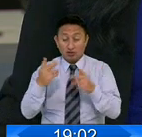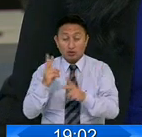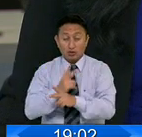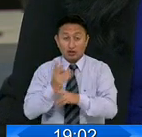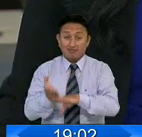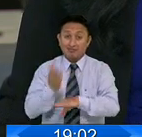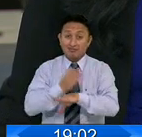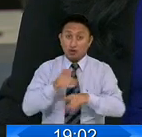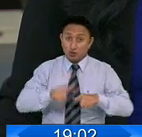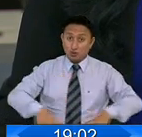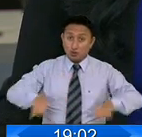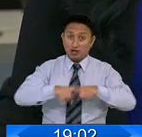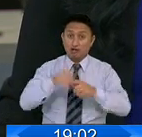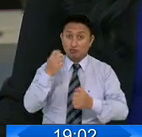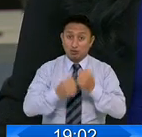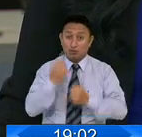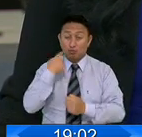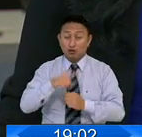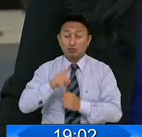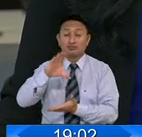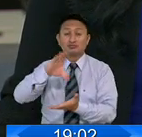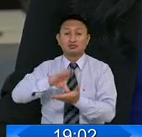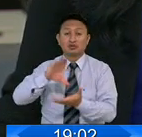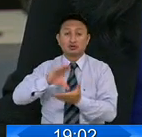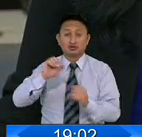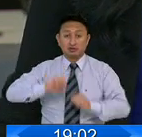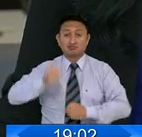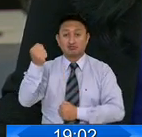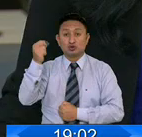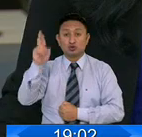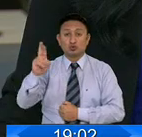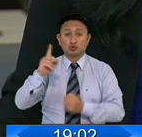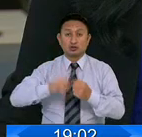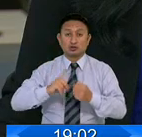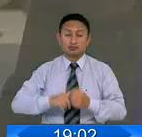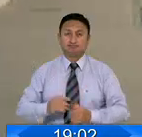zonas conflictivas como el centro histórico y el sur de la ciudad.